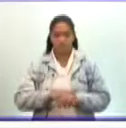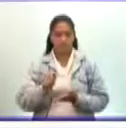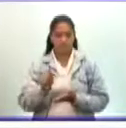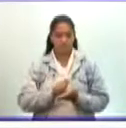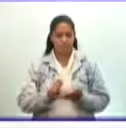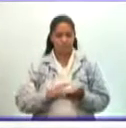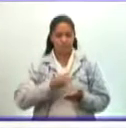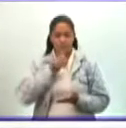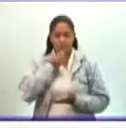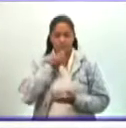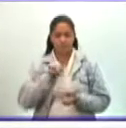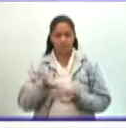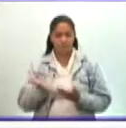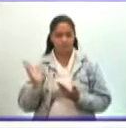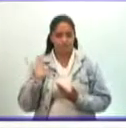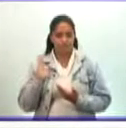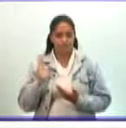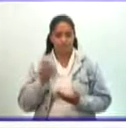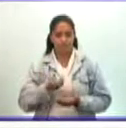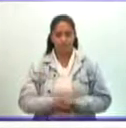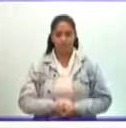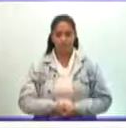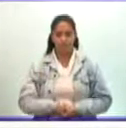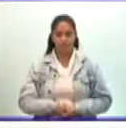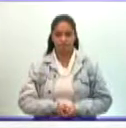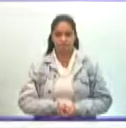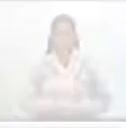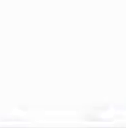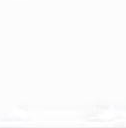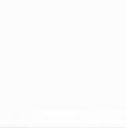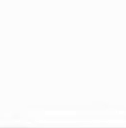esta información para que puedas comprobarla.